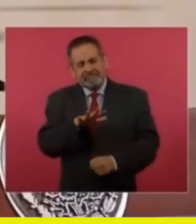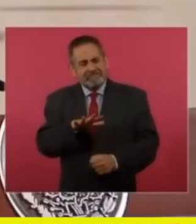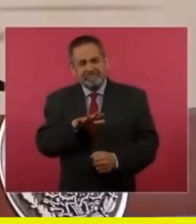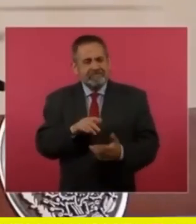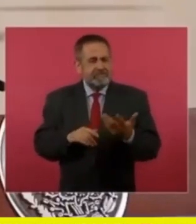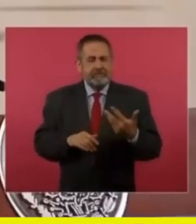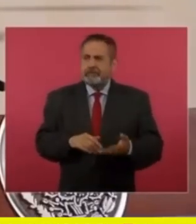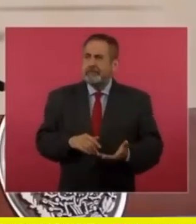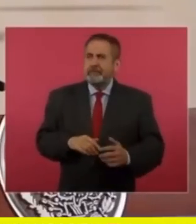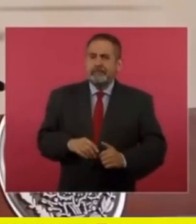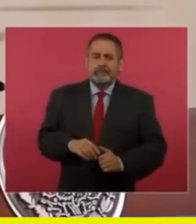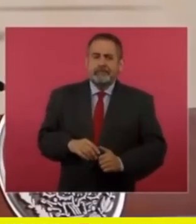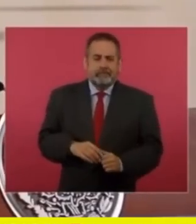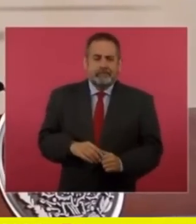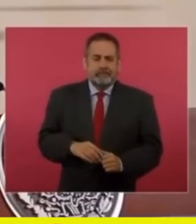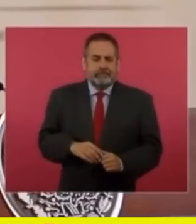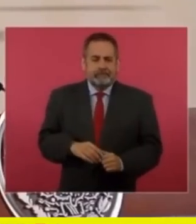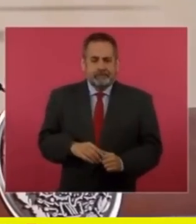Es como